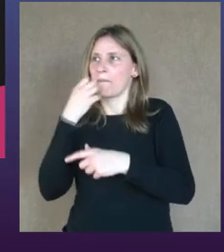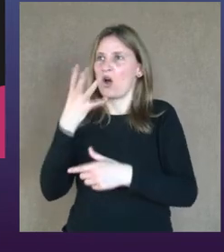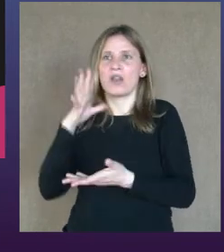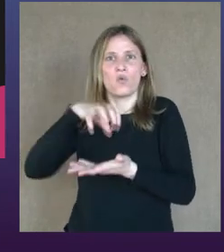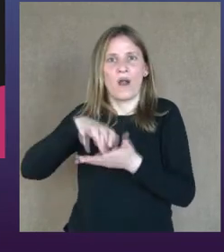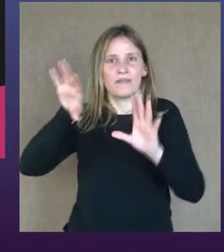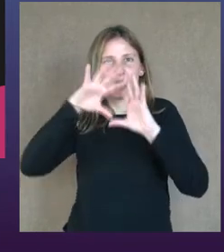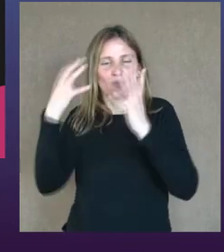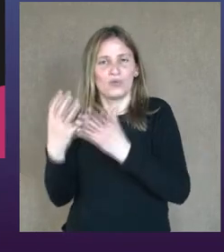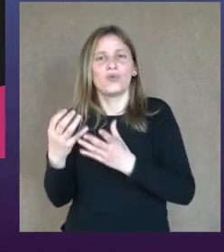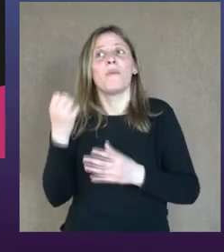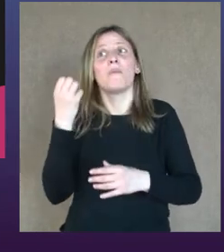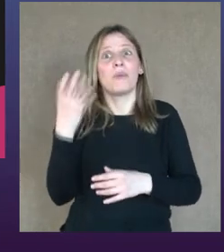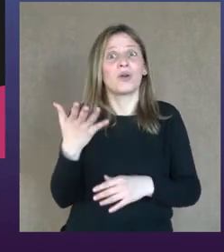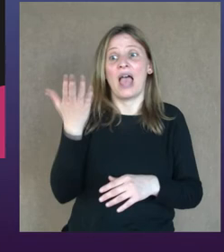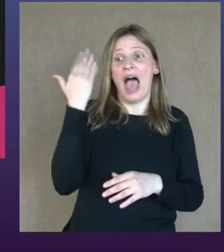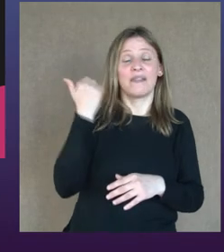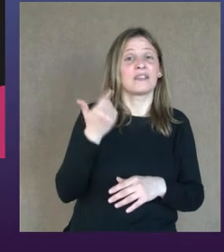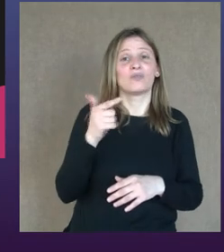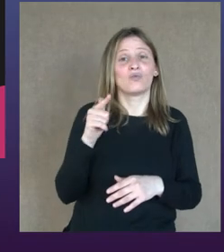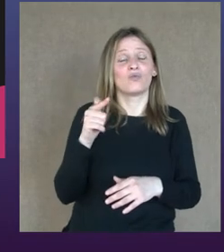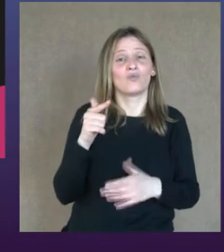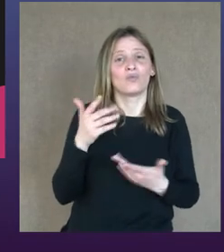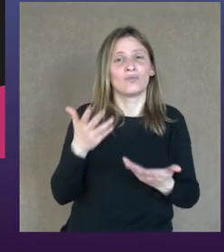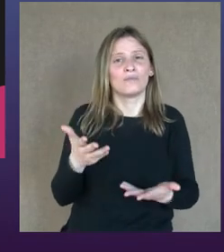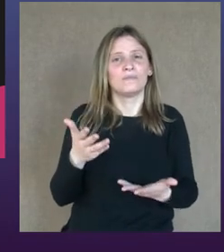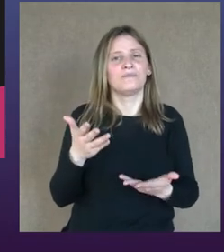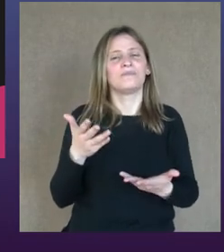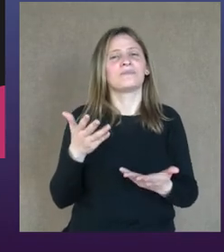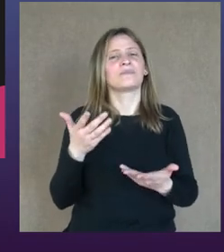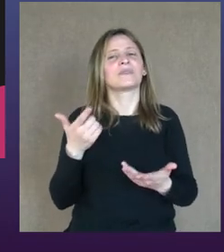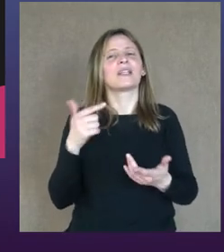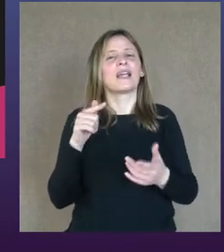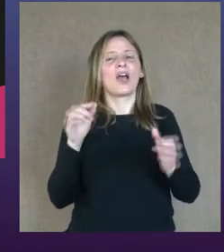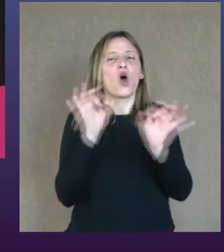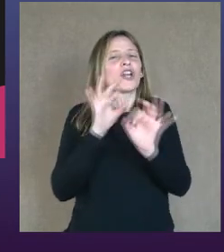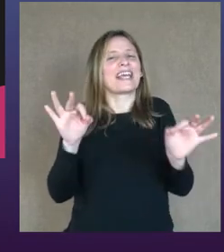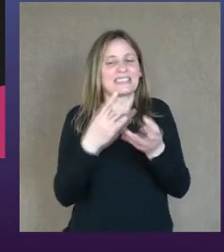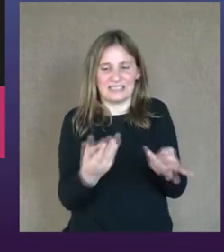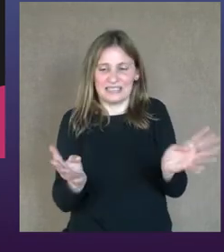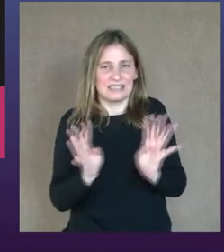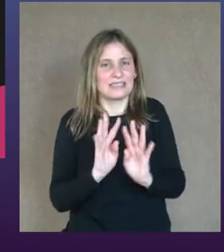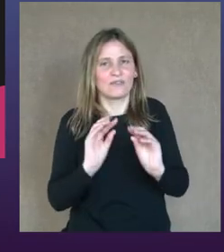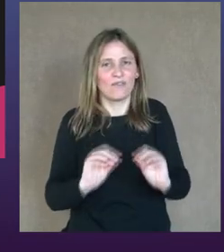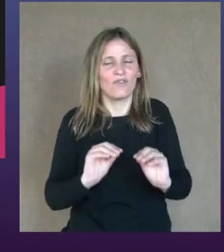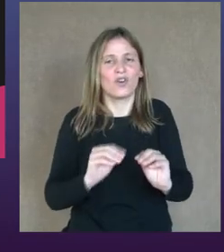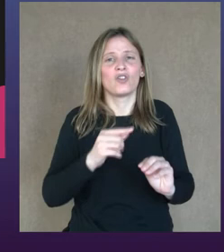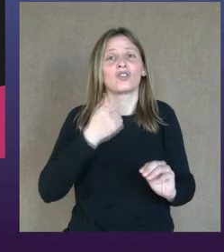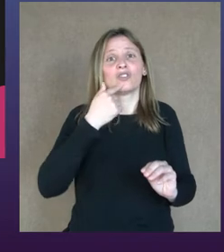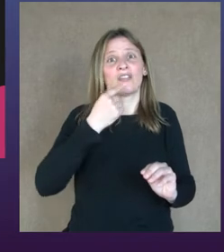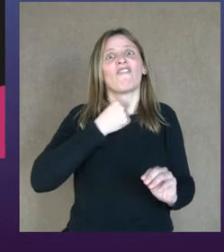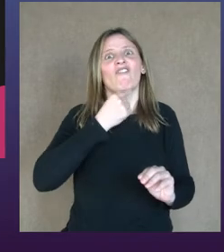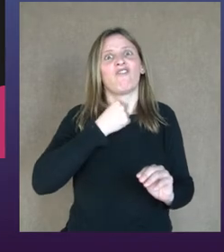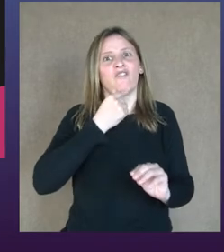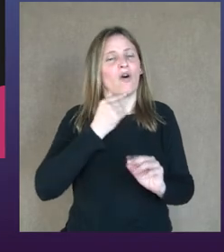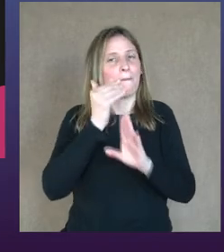porque en ese momento no estaba, y las orquestas son pequeñas, entonces la exigencia vocal es